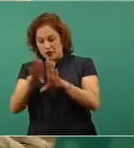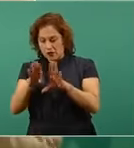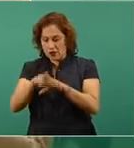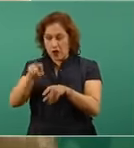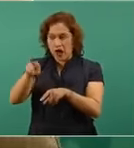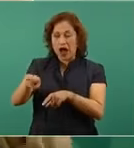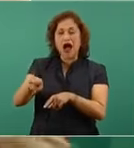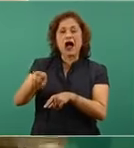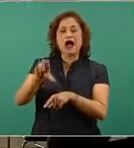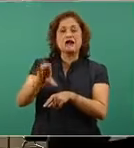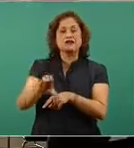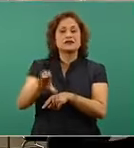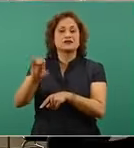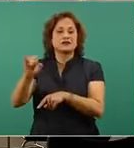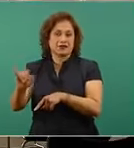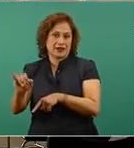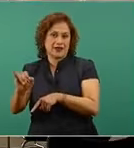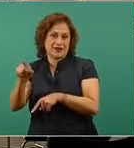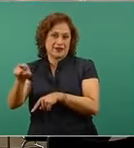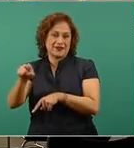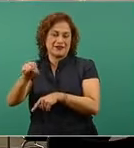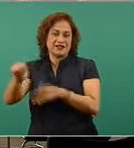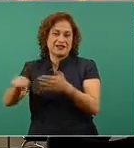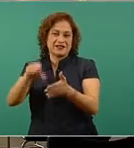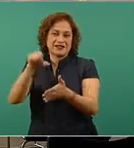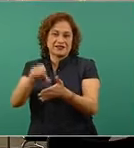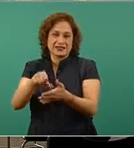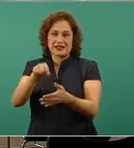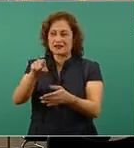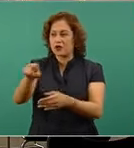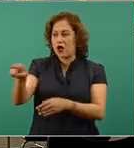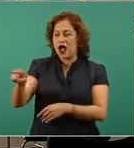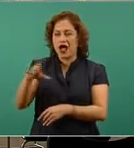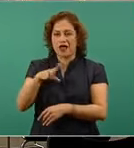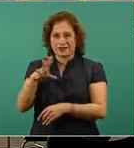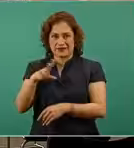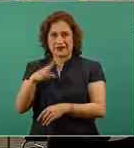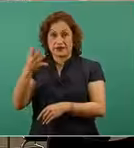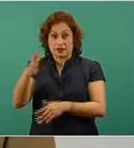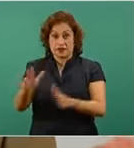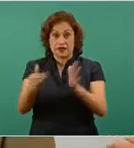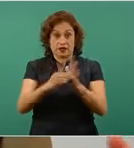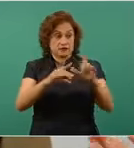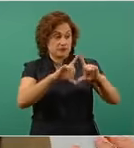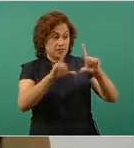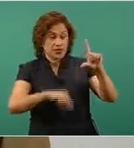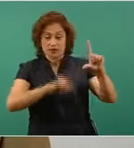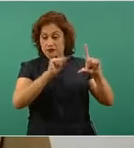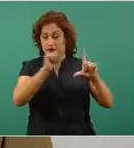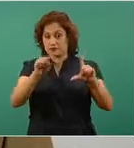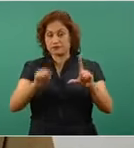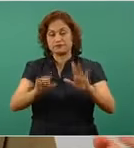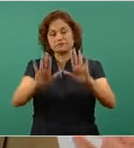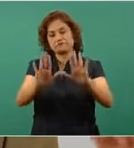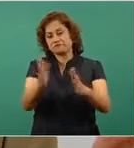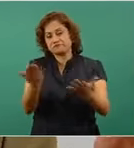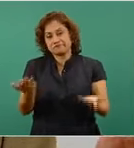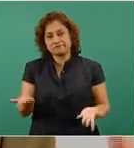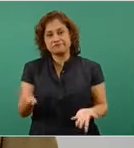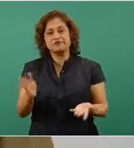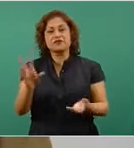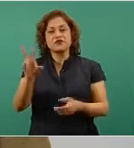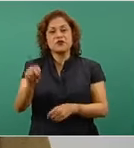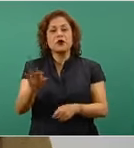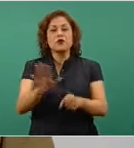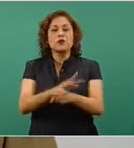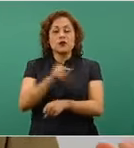¿no? Porque son los 10,000 centros integradores que tienen, pero eso no quiere decir que, pues ¿por qué? Porque los centros integradores, las